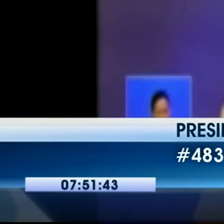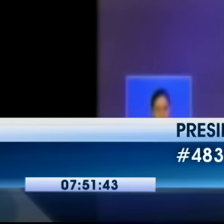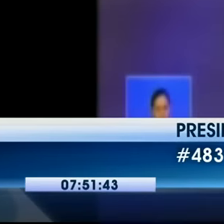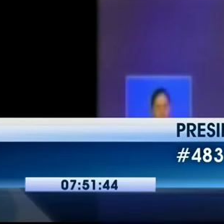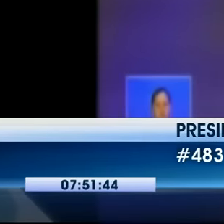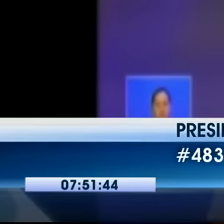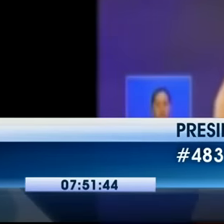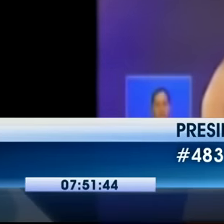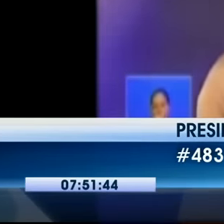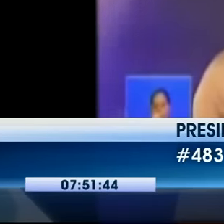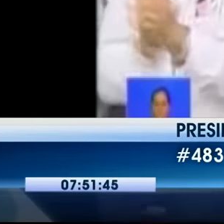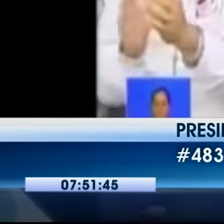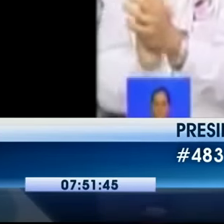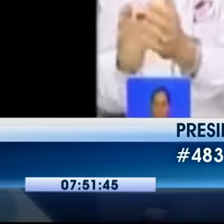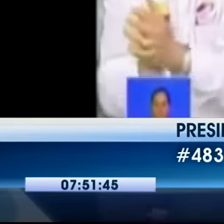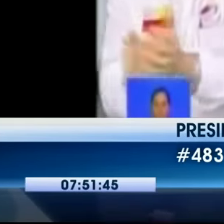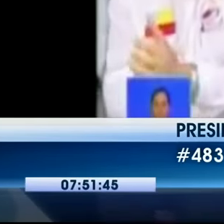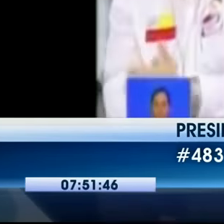microtráfico.